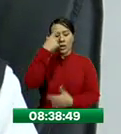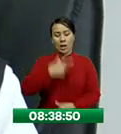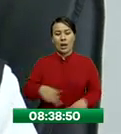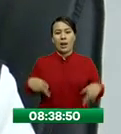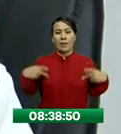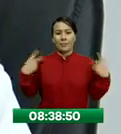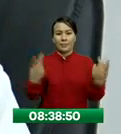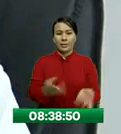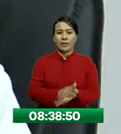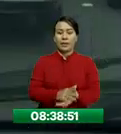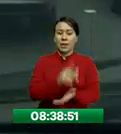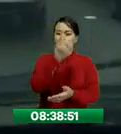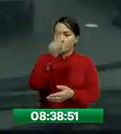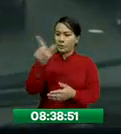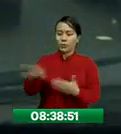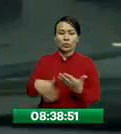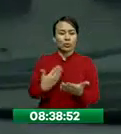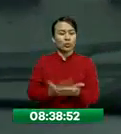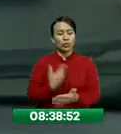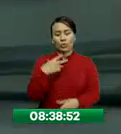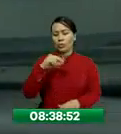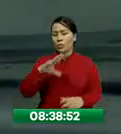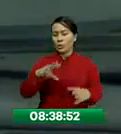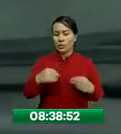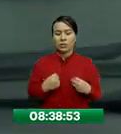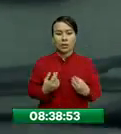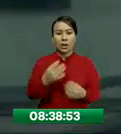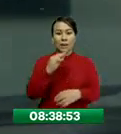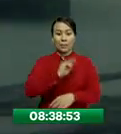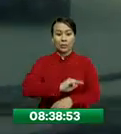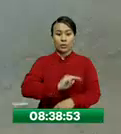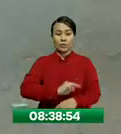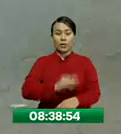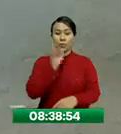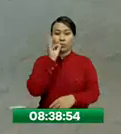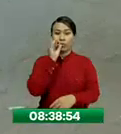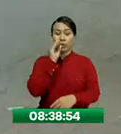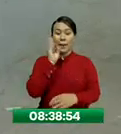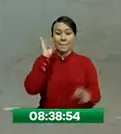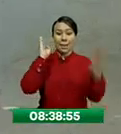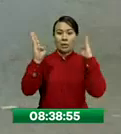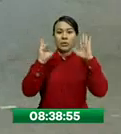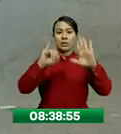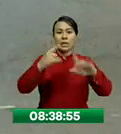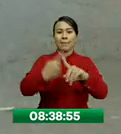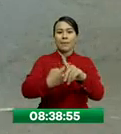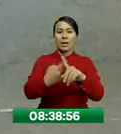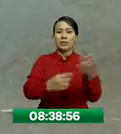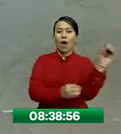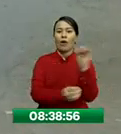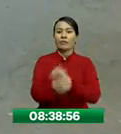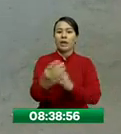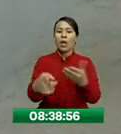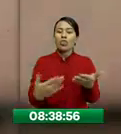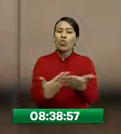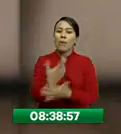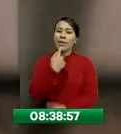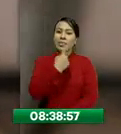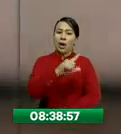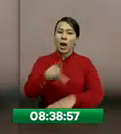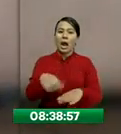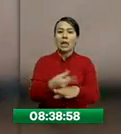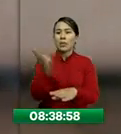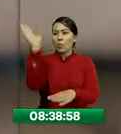de la ciudadanía en general. La empresa municipal de tránsito de Babahoyo opera hace 6 meses. Su principal indicó que también